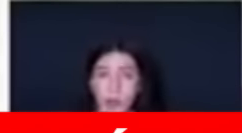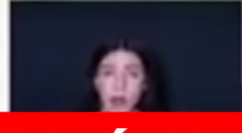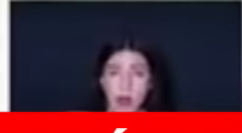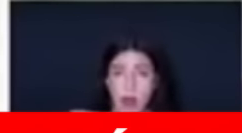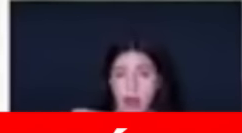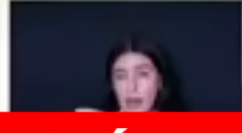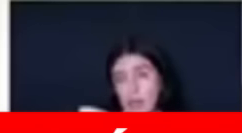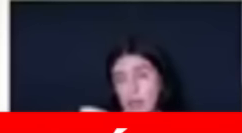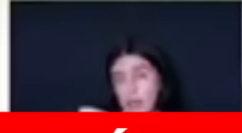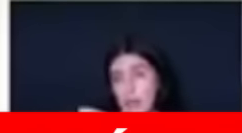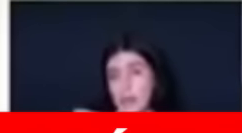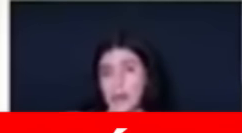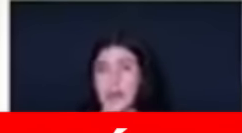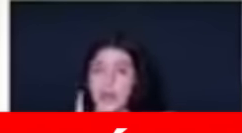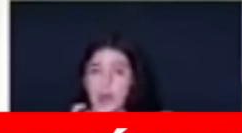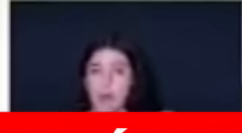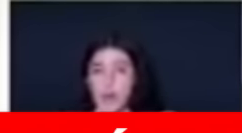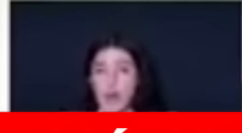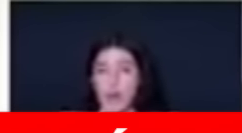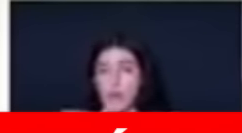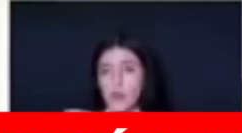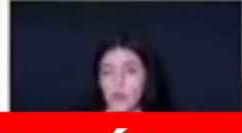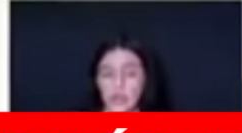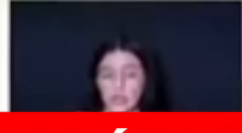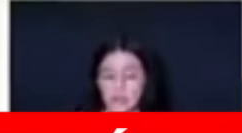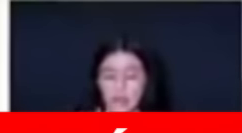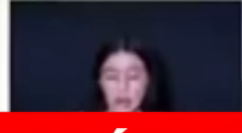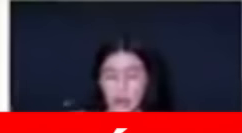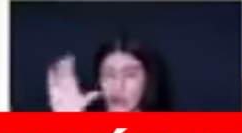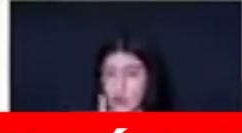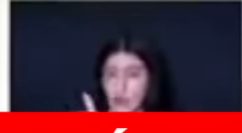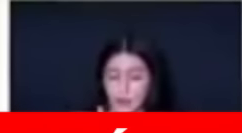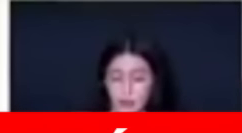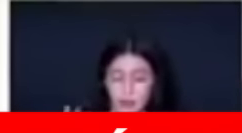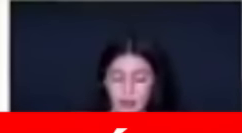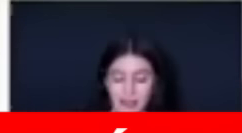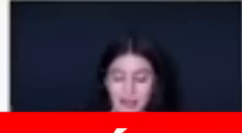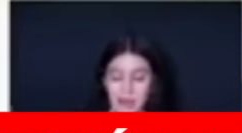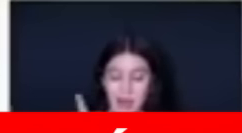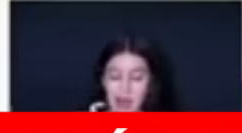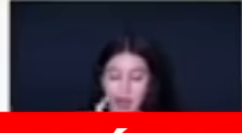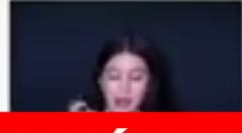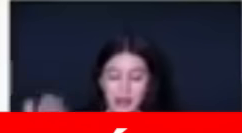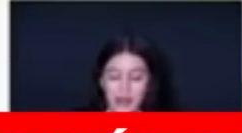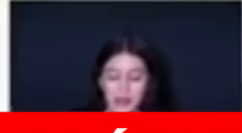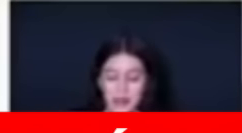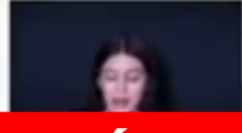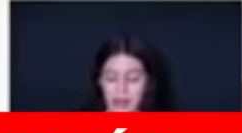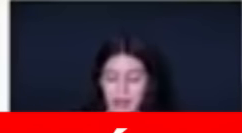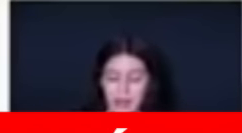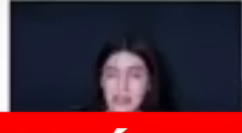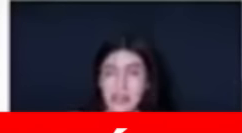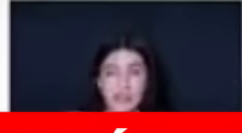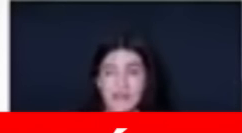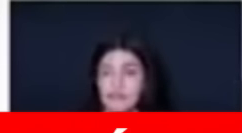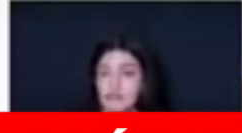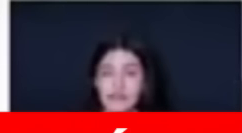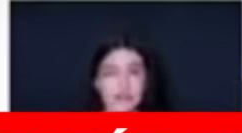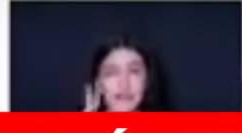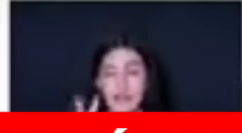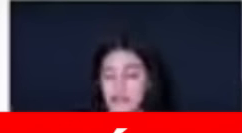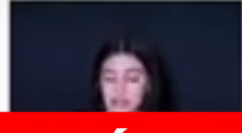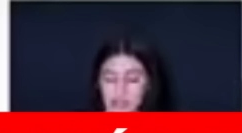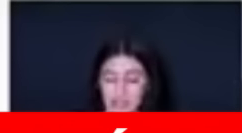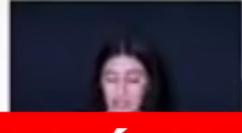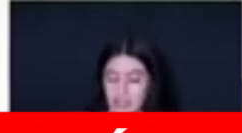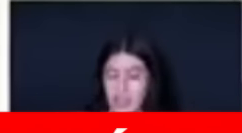y alcantarillado en colonias que esperaron décadas, porque obviamente el agua potable es obra enterrada que no se ve y